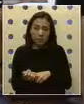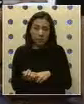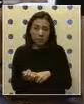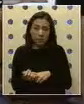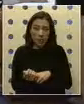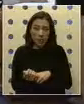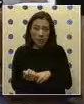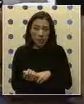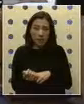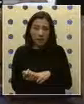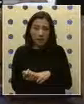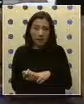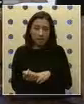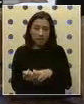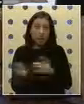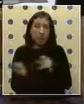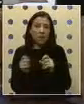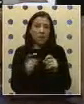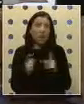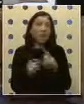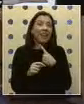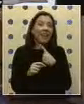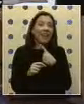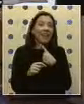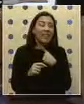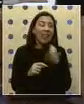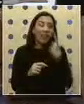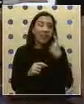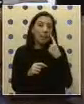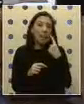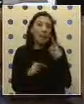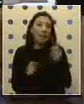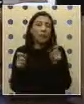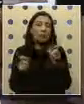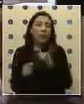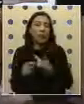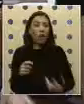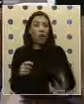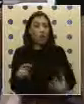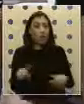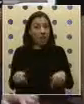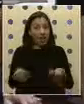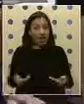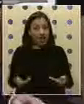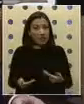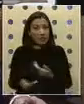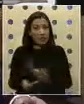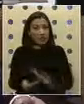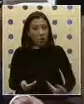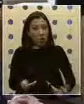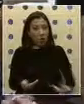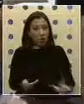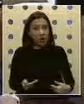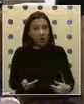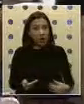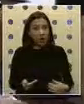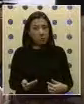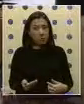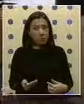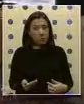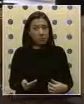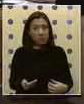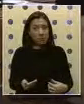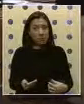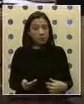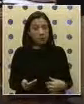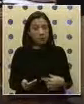es que se defienden los intereses para los que se gobierna. Y este gobierno, en su esencia, no